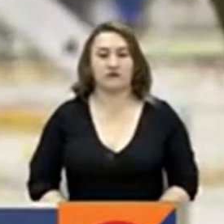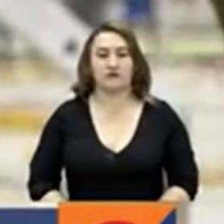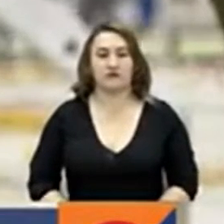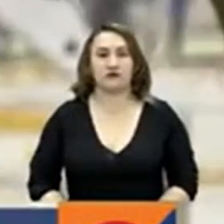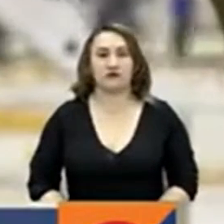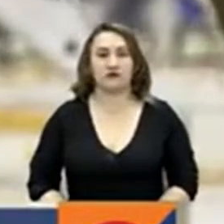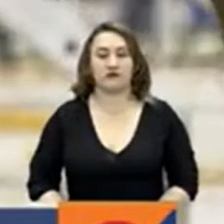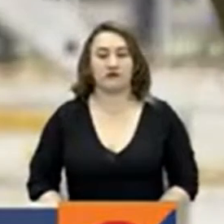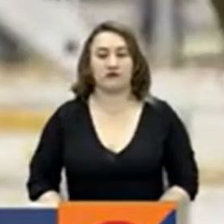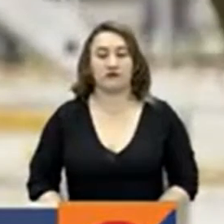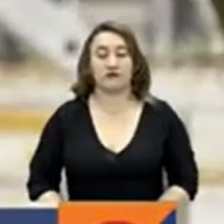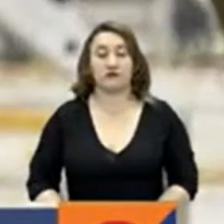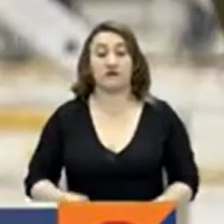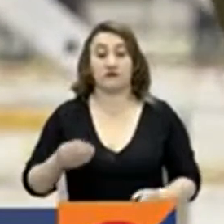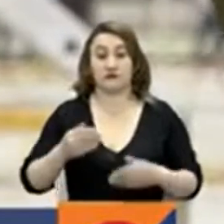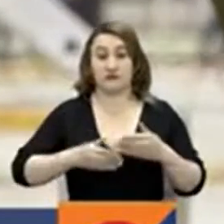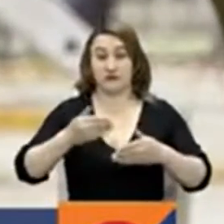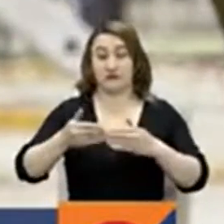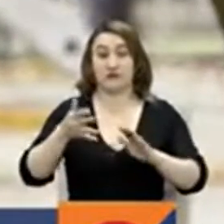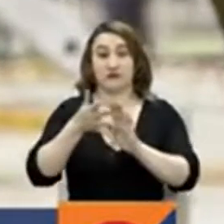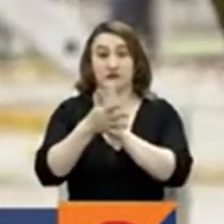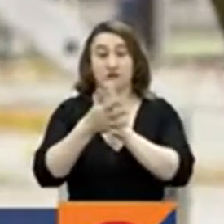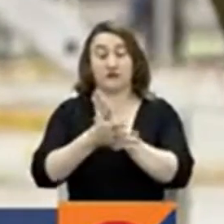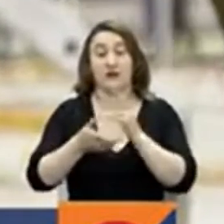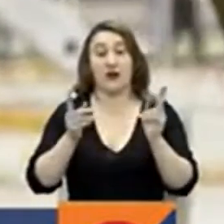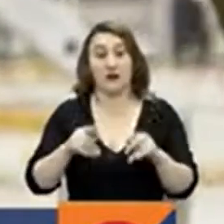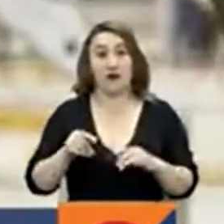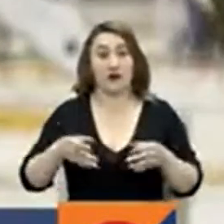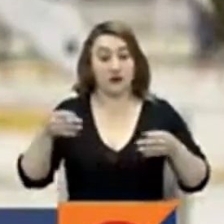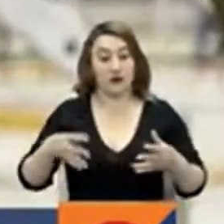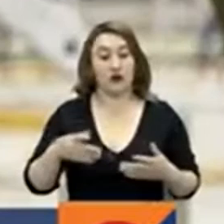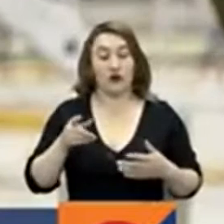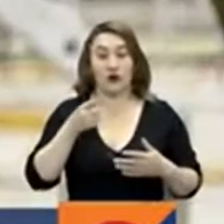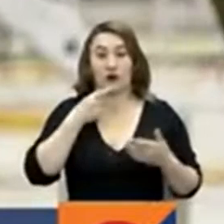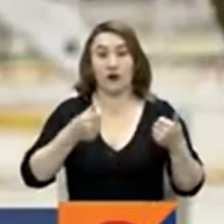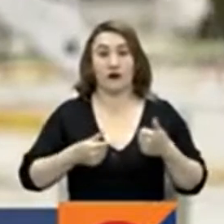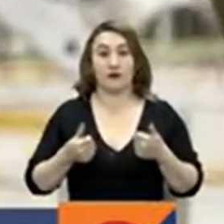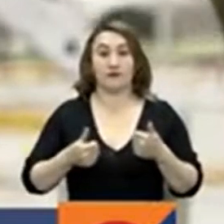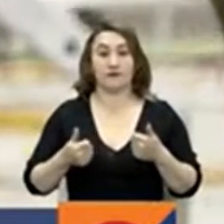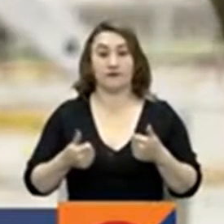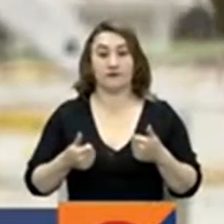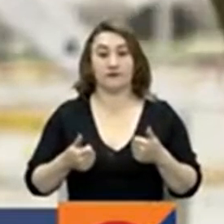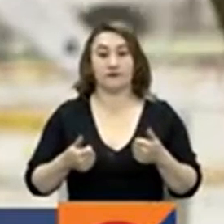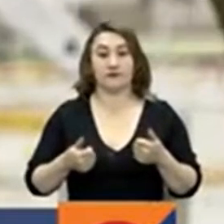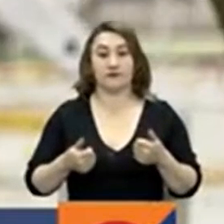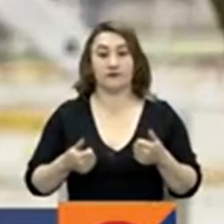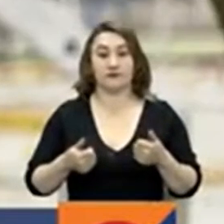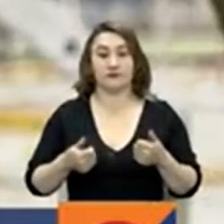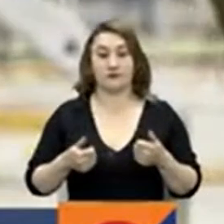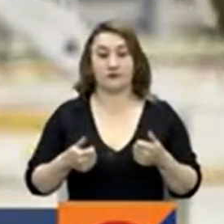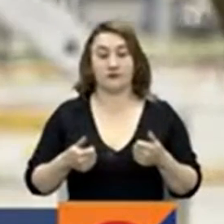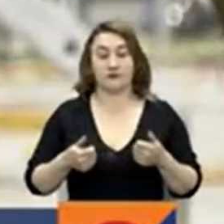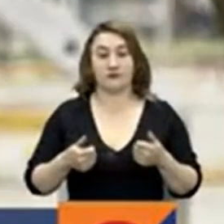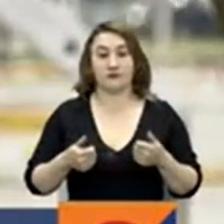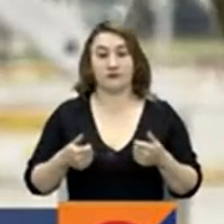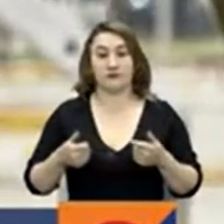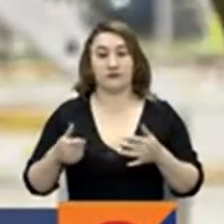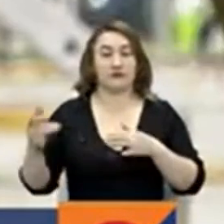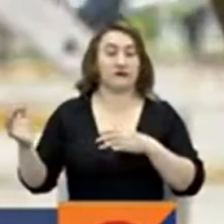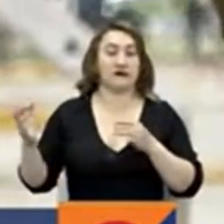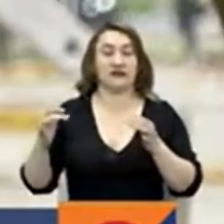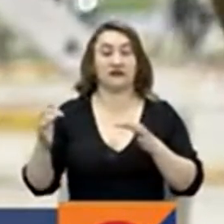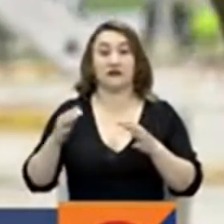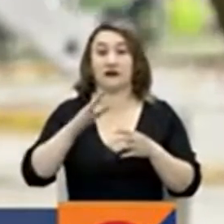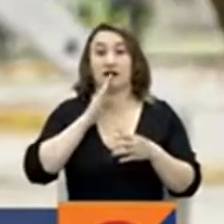Durante su momento de comparecencia también aseguró que una vez se fingían pues estos combates, era precisamente el